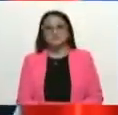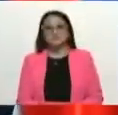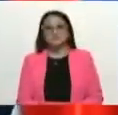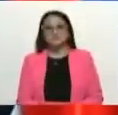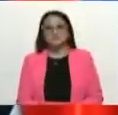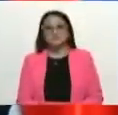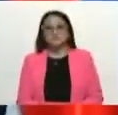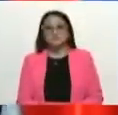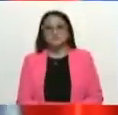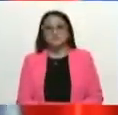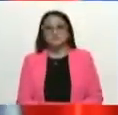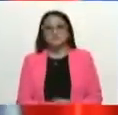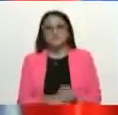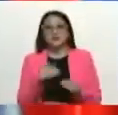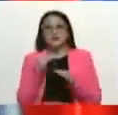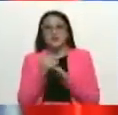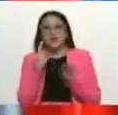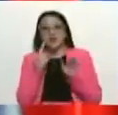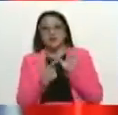Igualmente quiero destacar